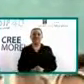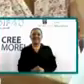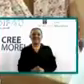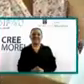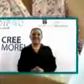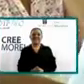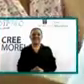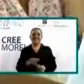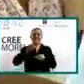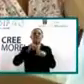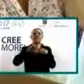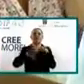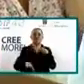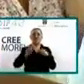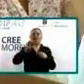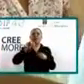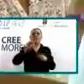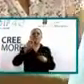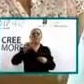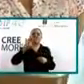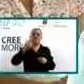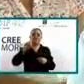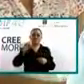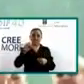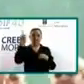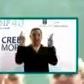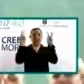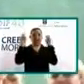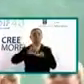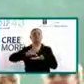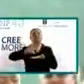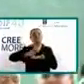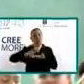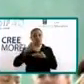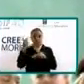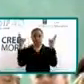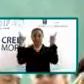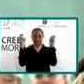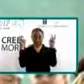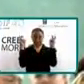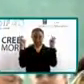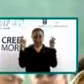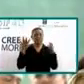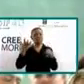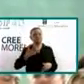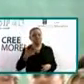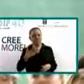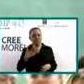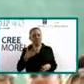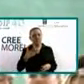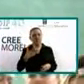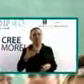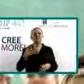Hola, doctora Mercedes Juan, está en el tema de discapacidad y es un tema que contamos con el apoyo del